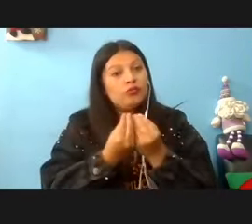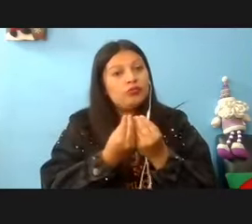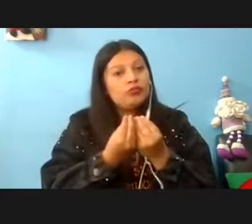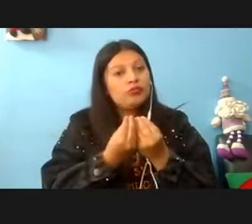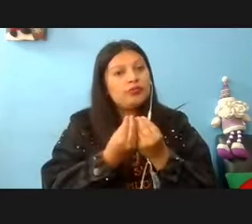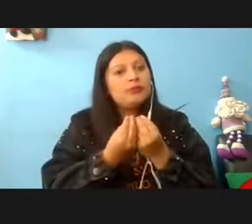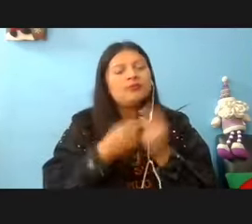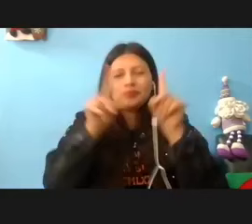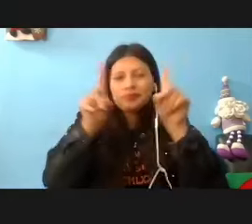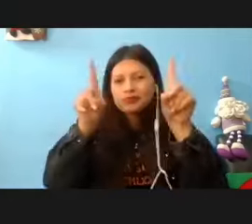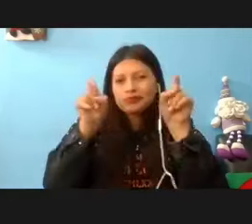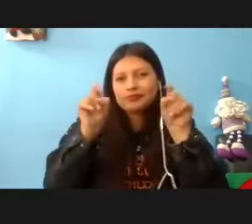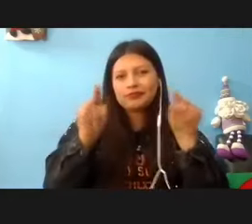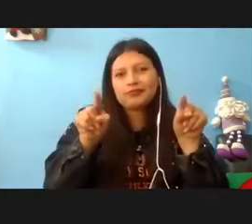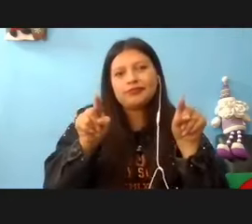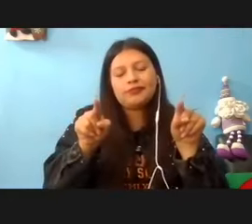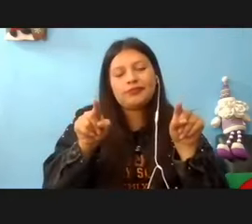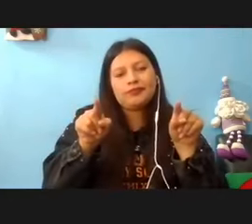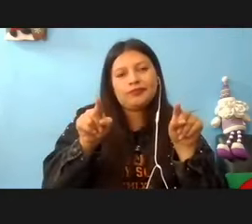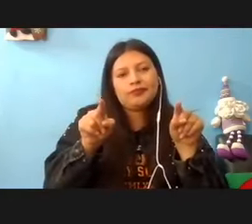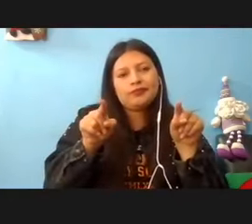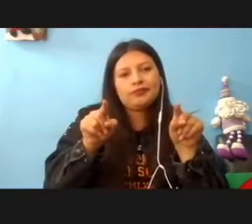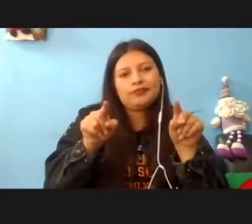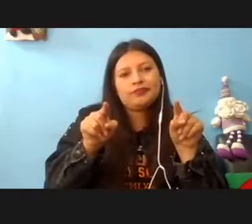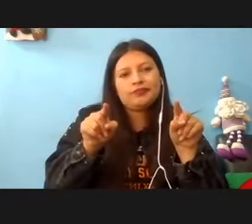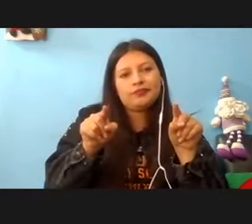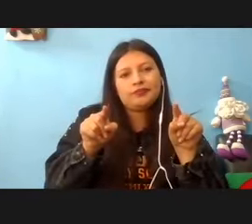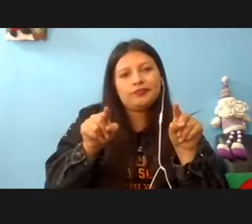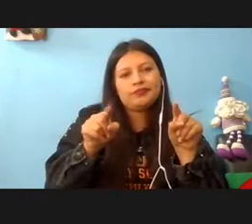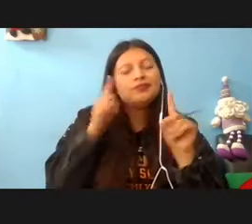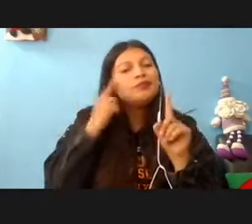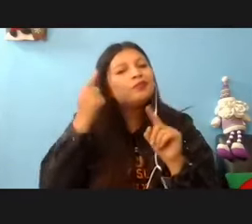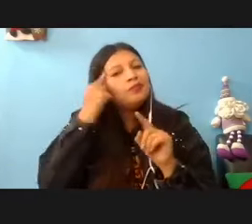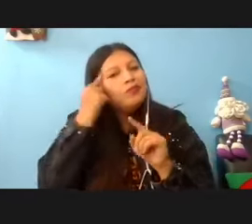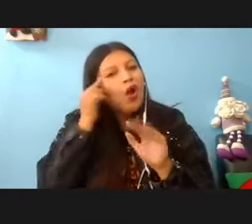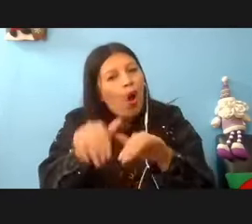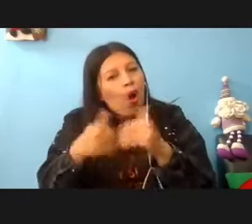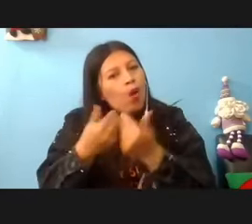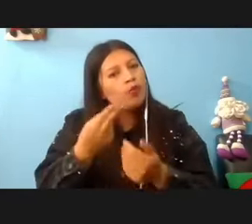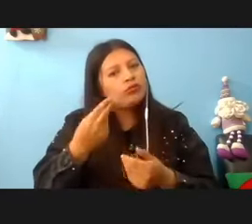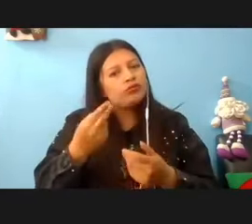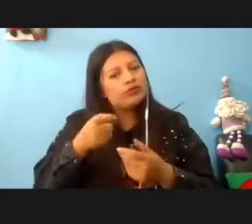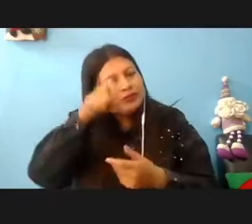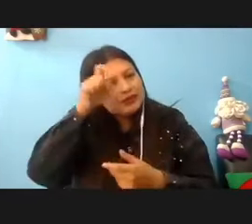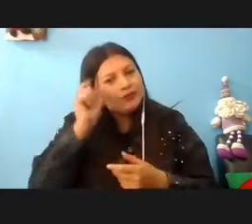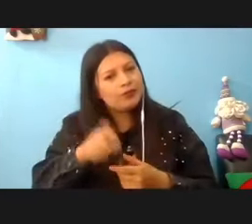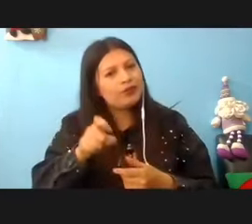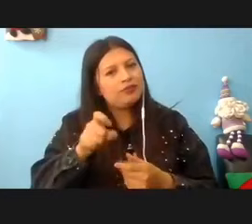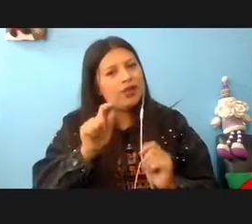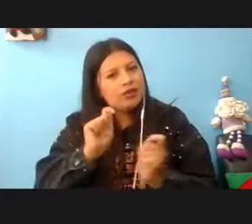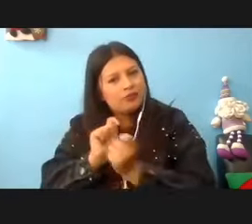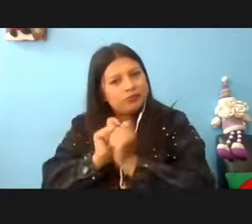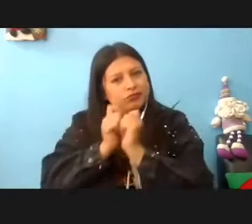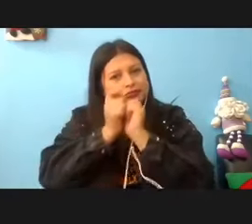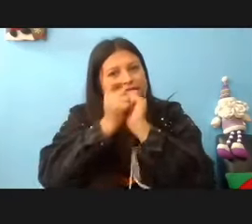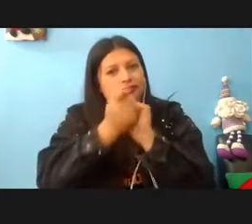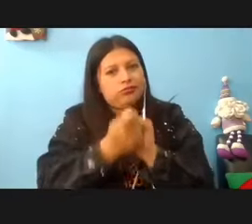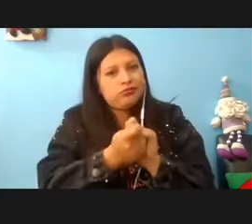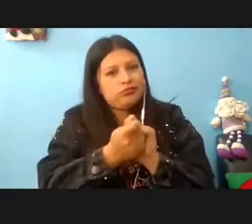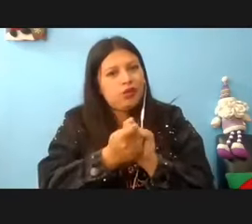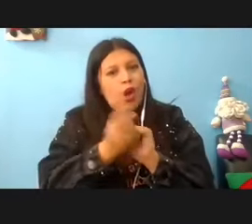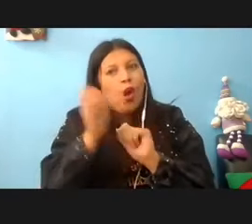una pregunta de sobre pensar en cómo deberíamos transformar